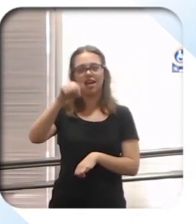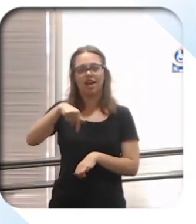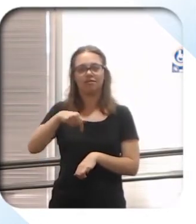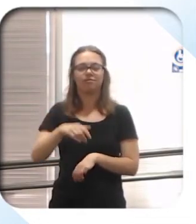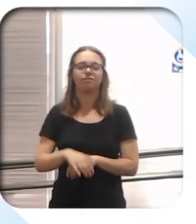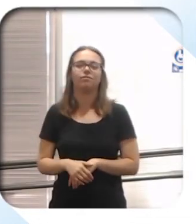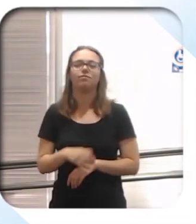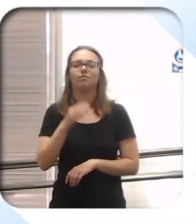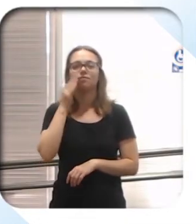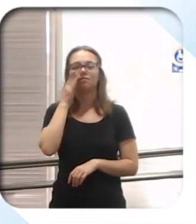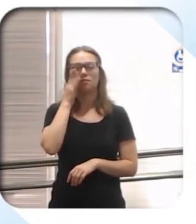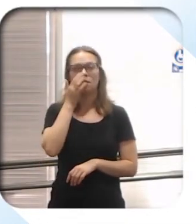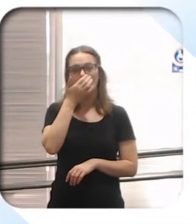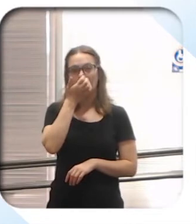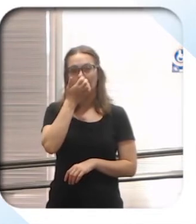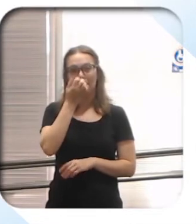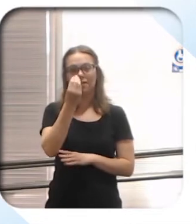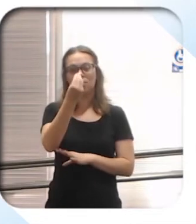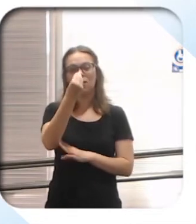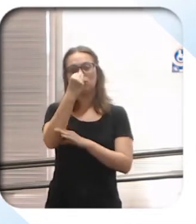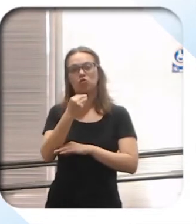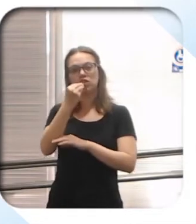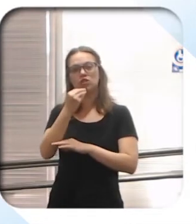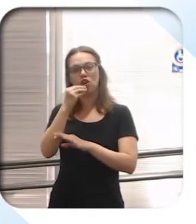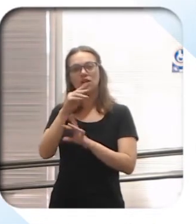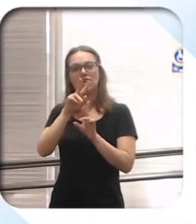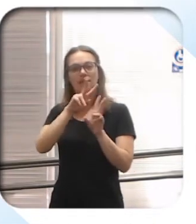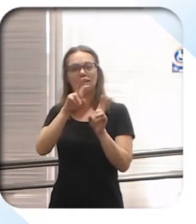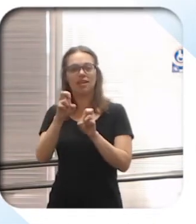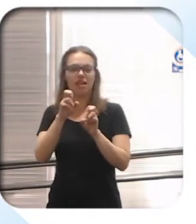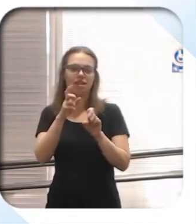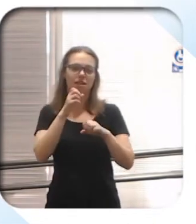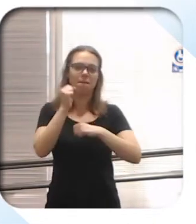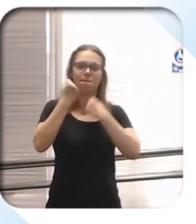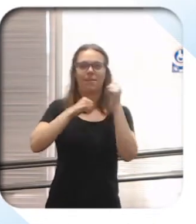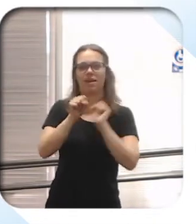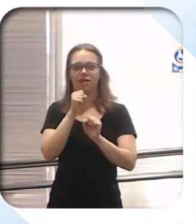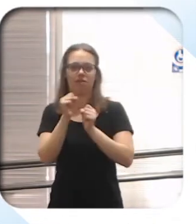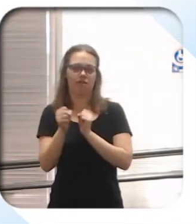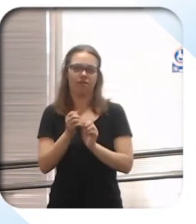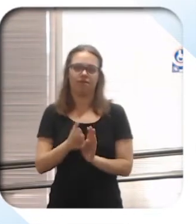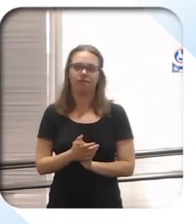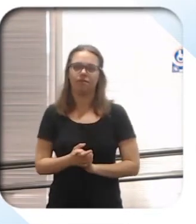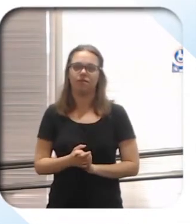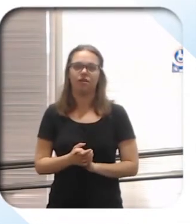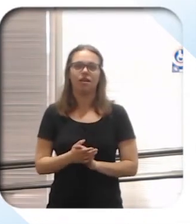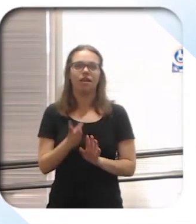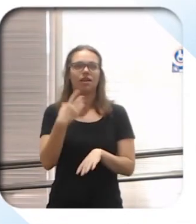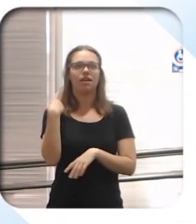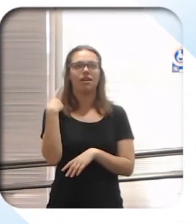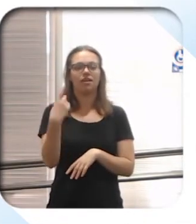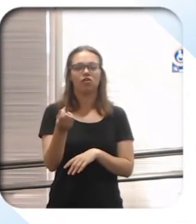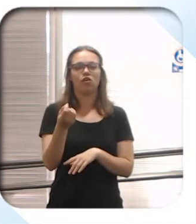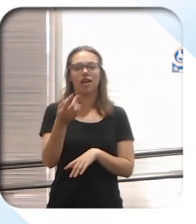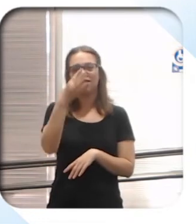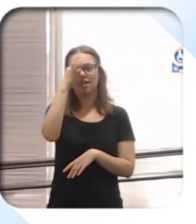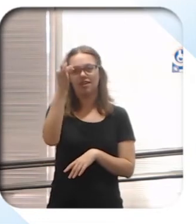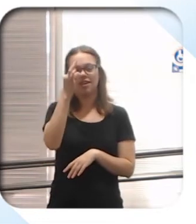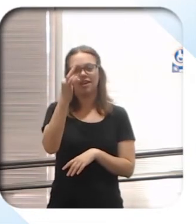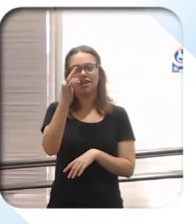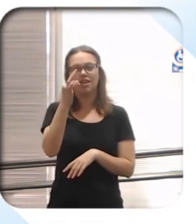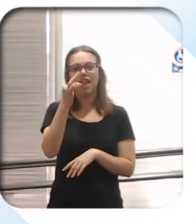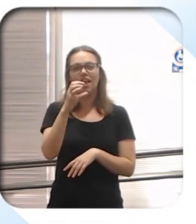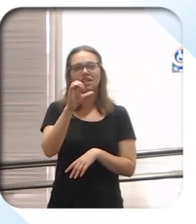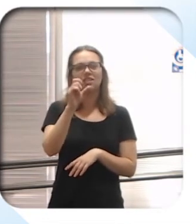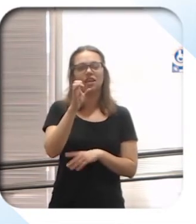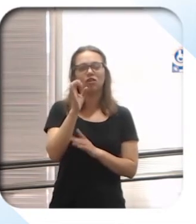de Intervención Nutricional contra Autismo e Hiperactividad. Es la directora técnica de clínica del